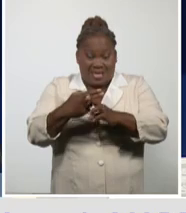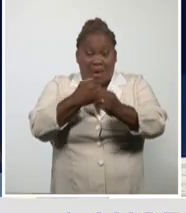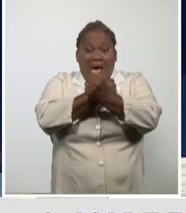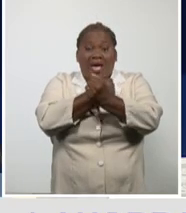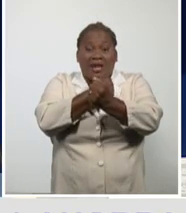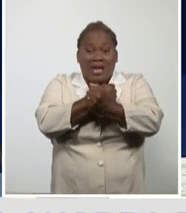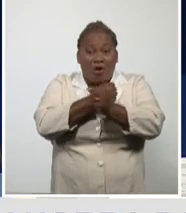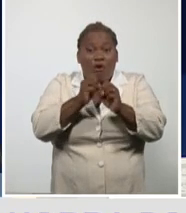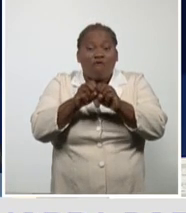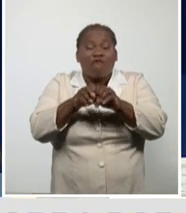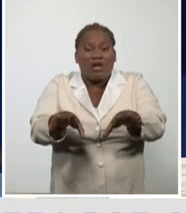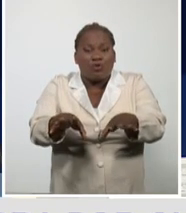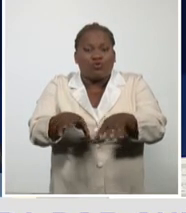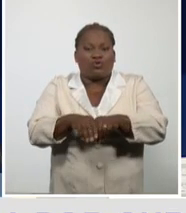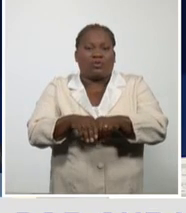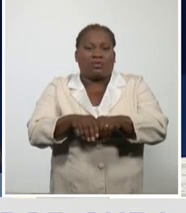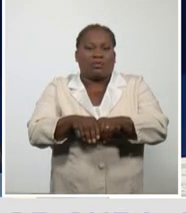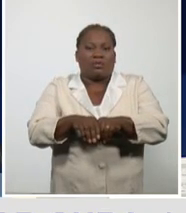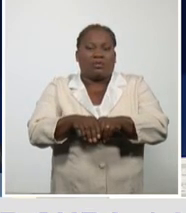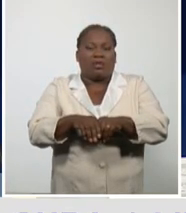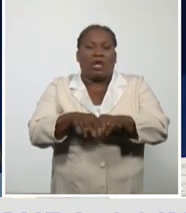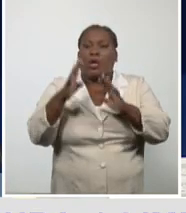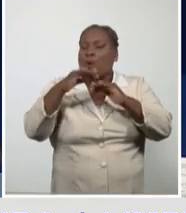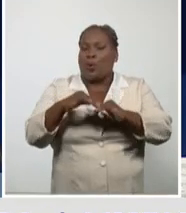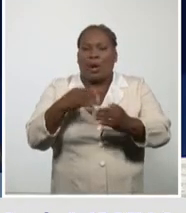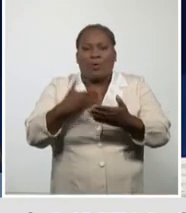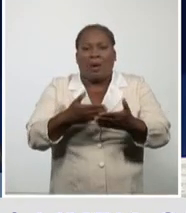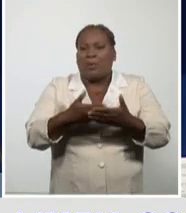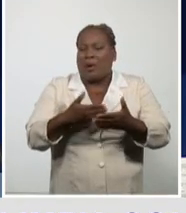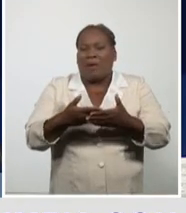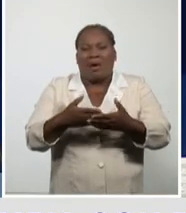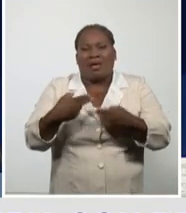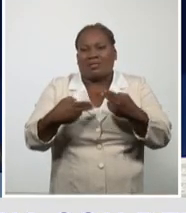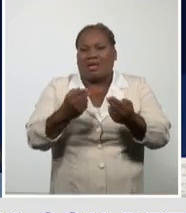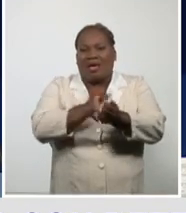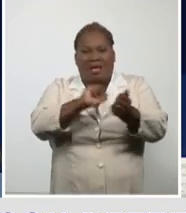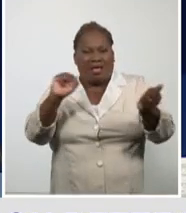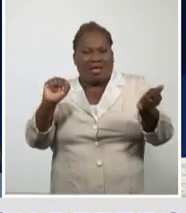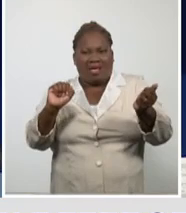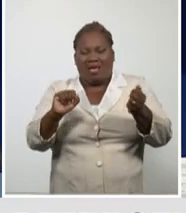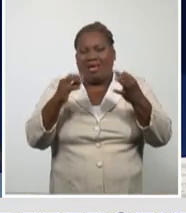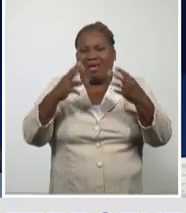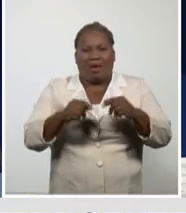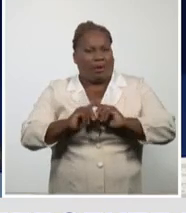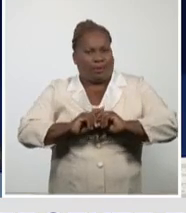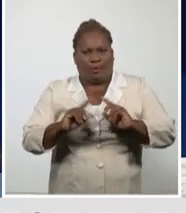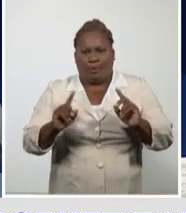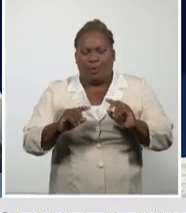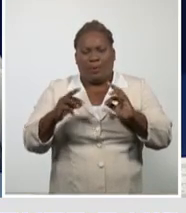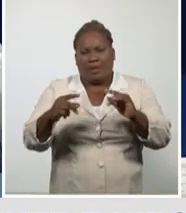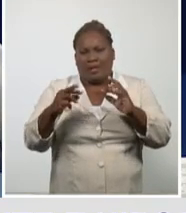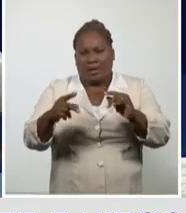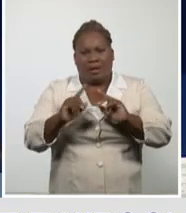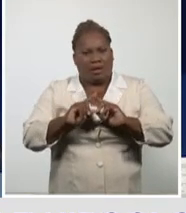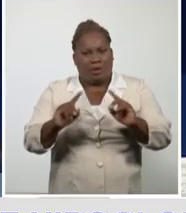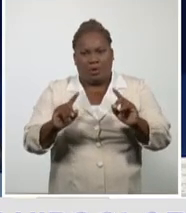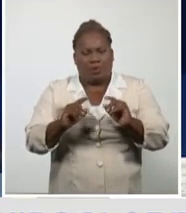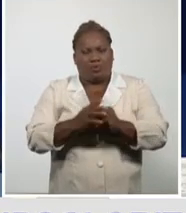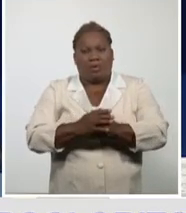epidemiológico. Pero no es una prueba que cada cierto tiempo hay que hacerla o repetirla, excepto en estos